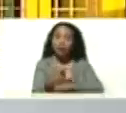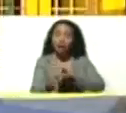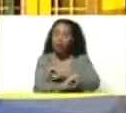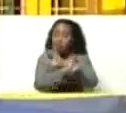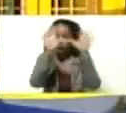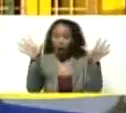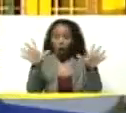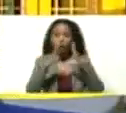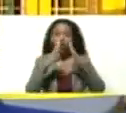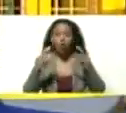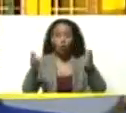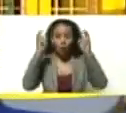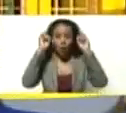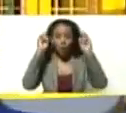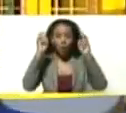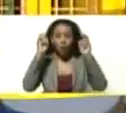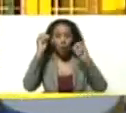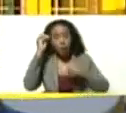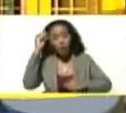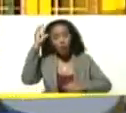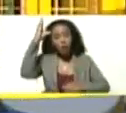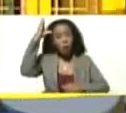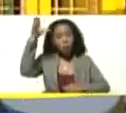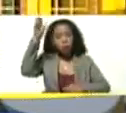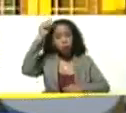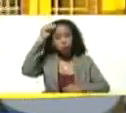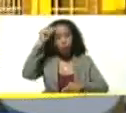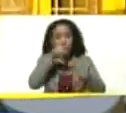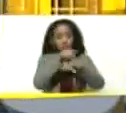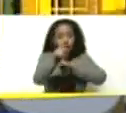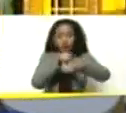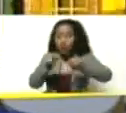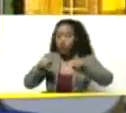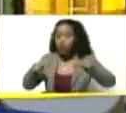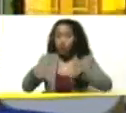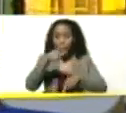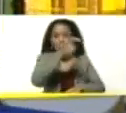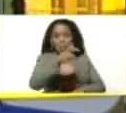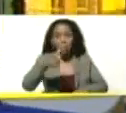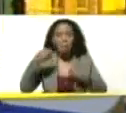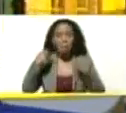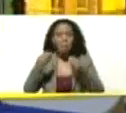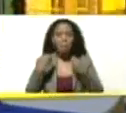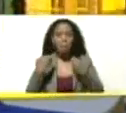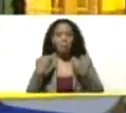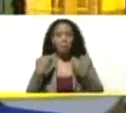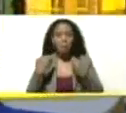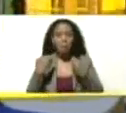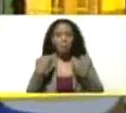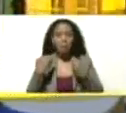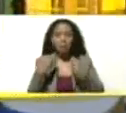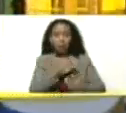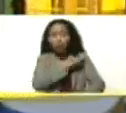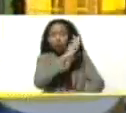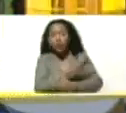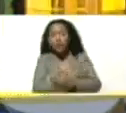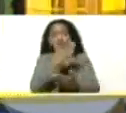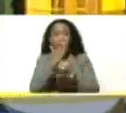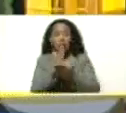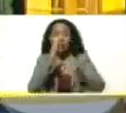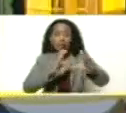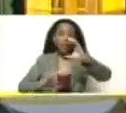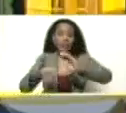toda la capacidad y la instancia de coordinación para la potencialidad